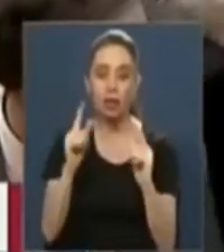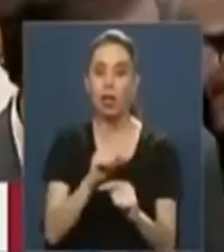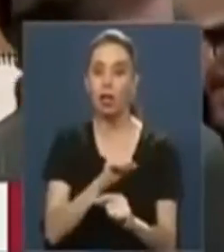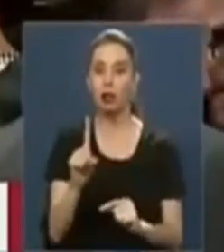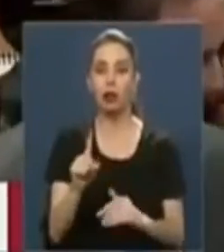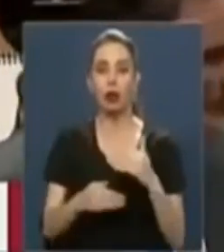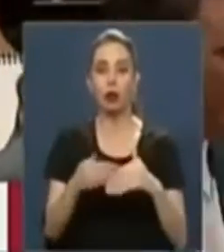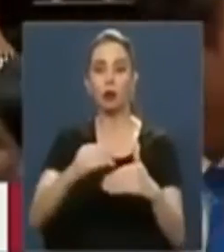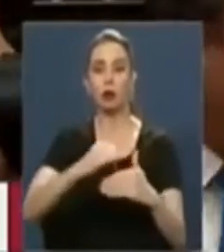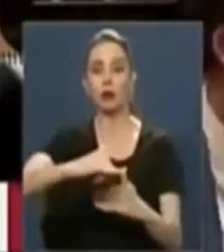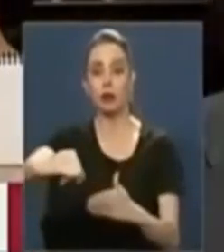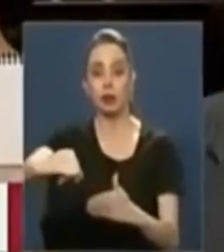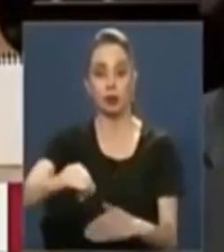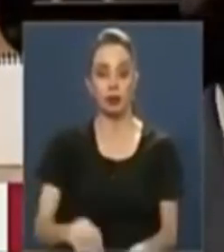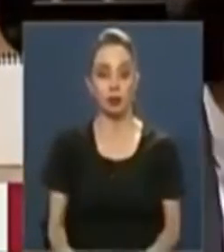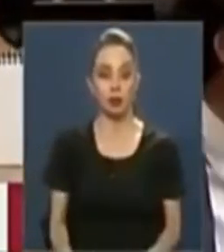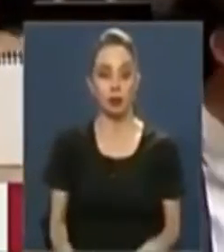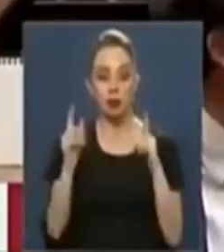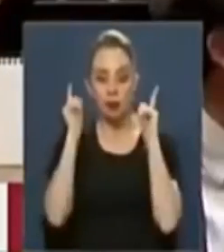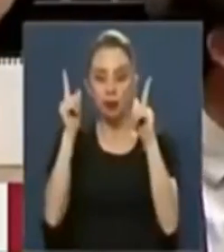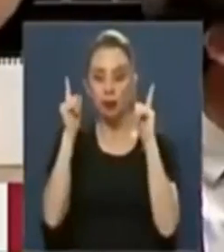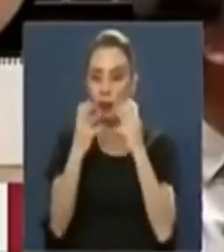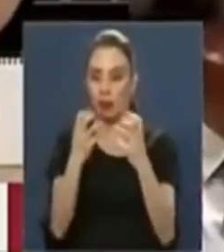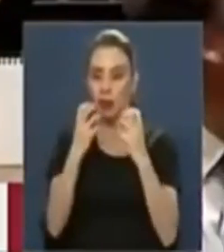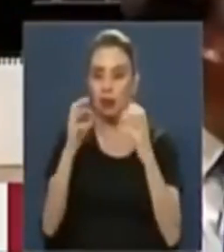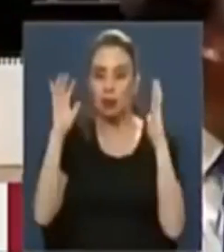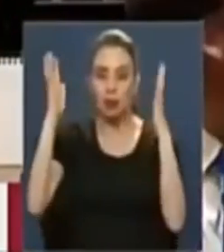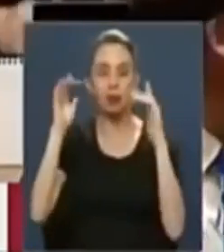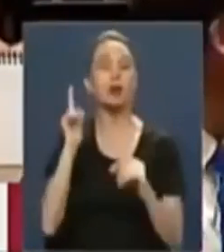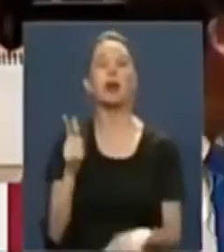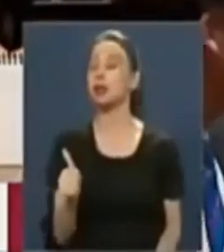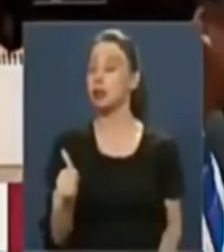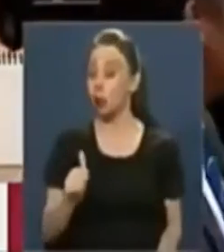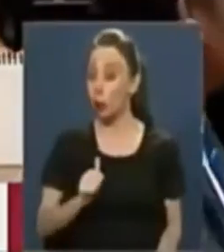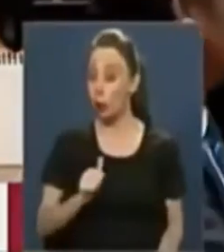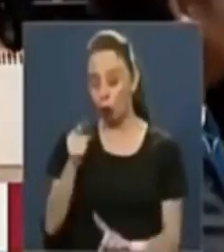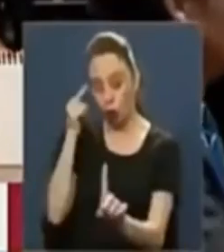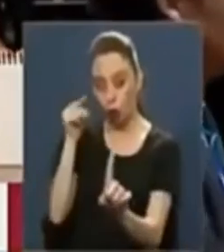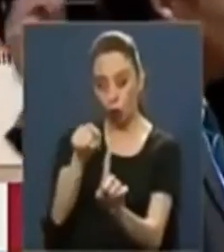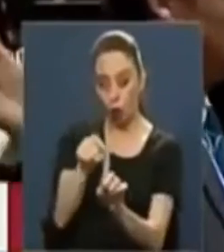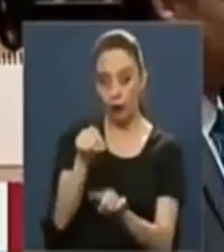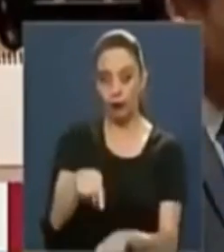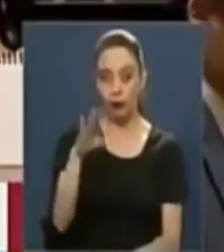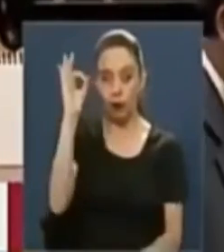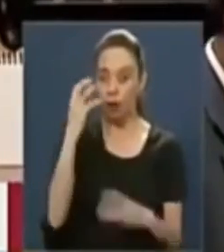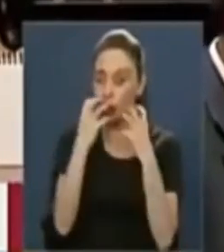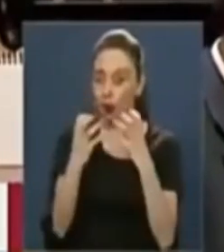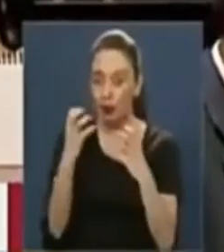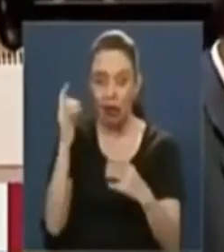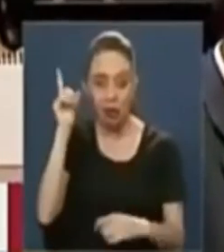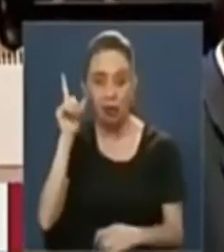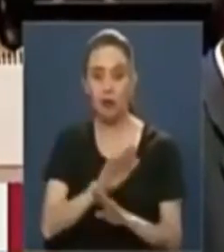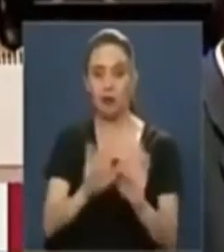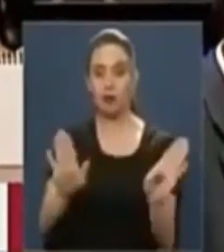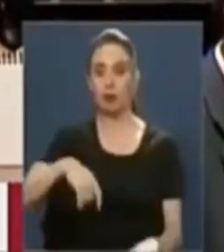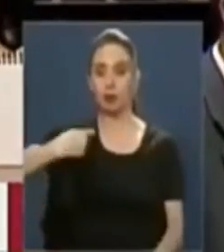procede continuarla. Por haberse cumplido el objeto de esta sesión, se levanta.